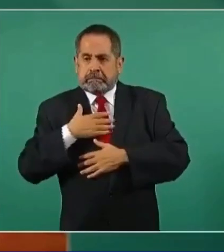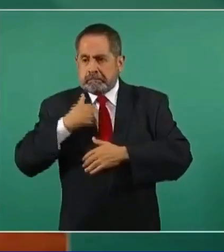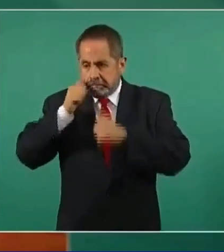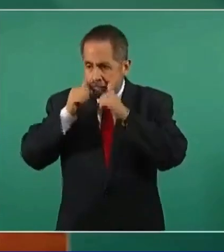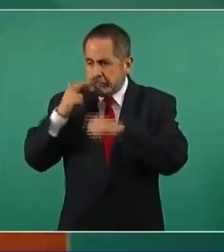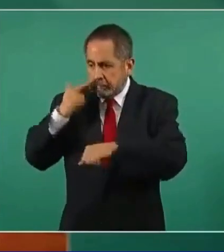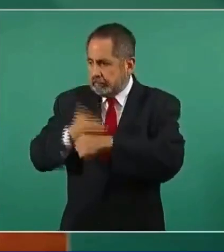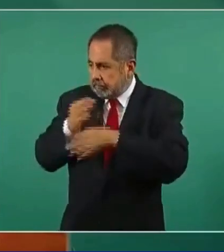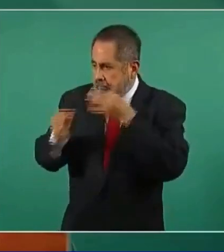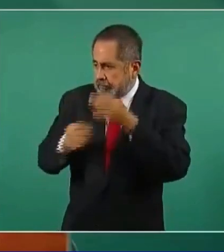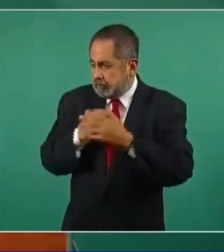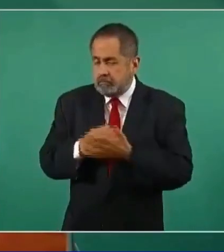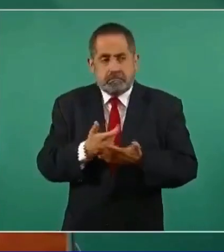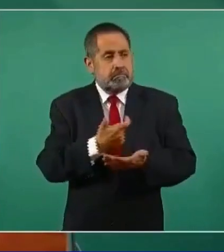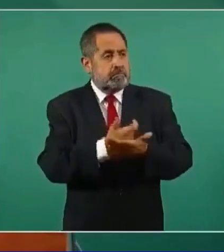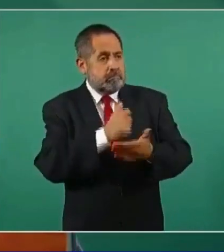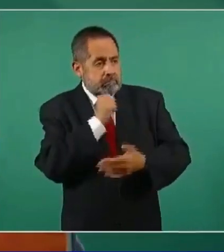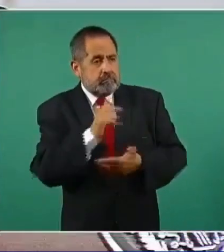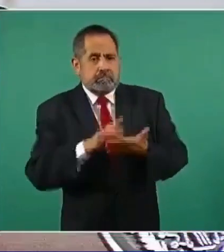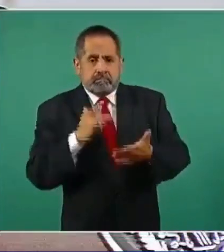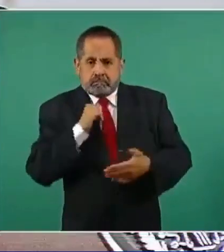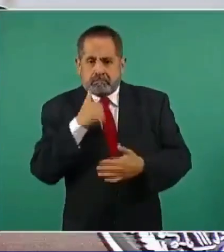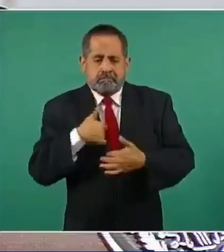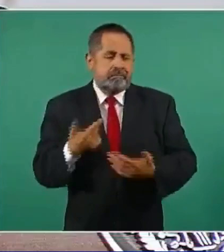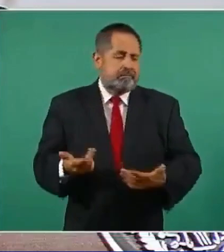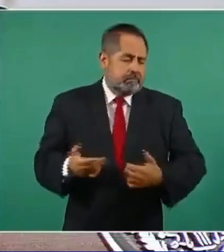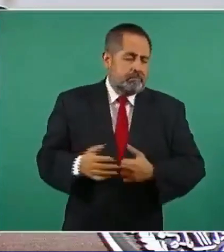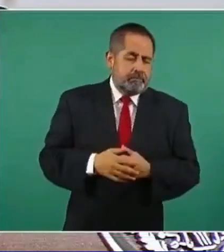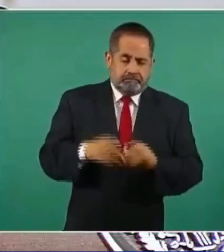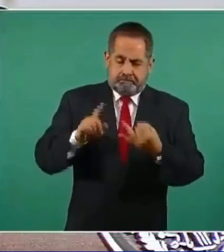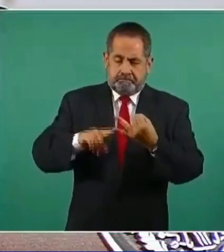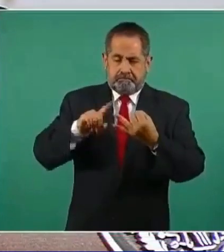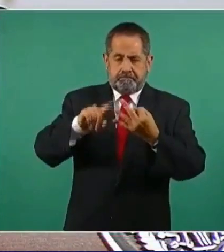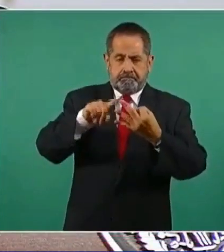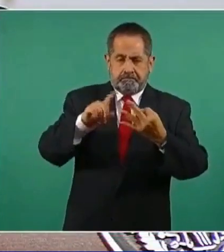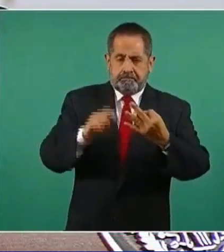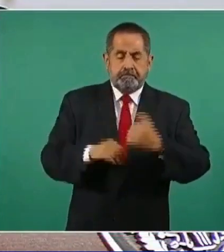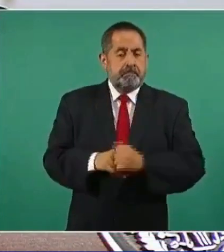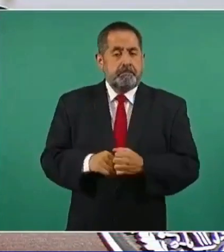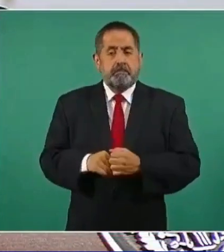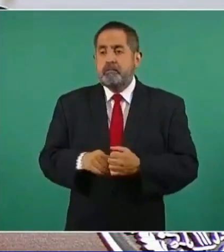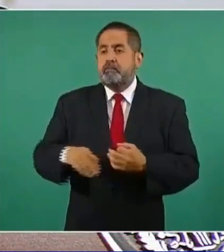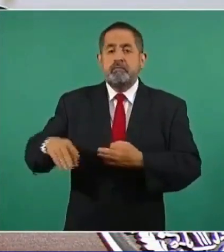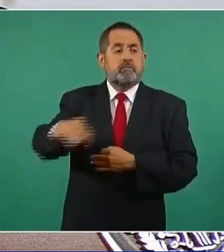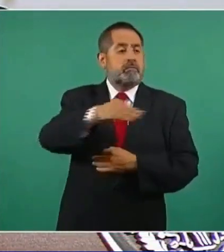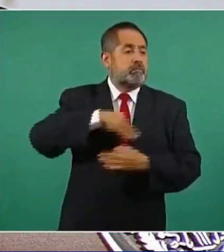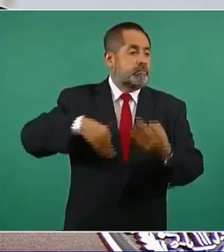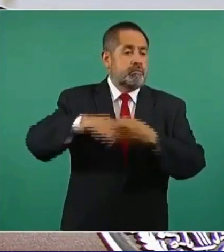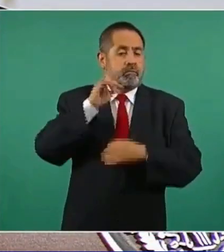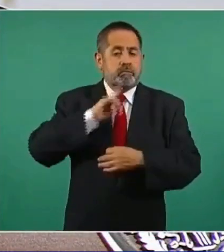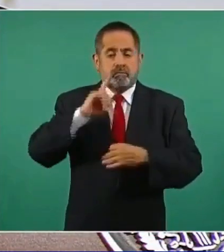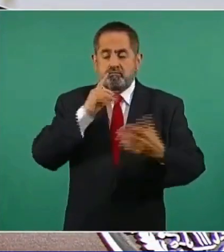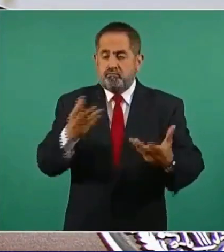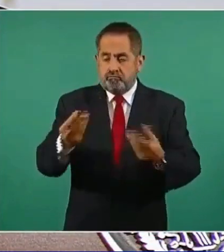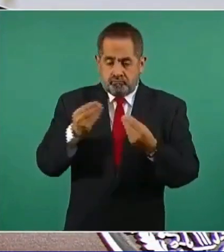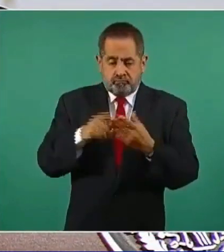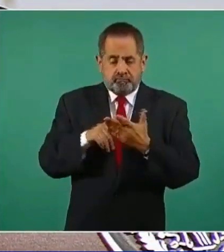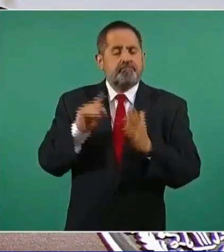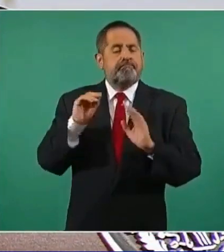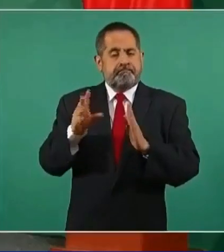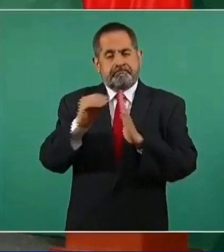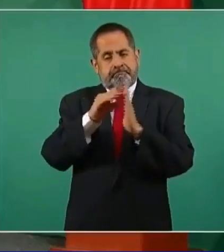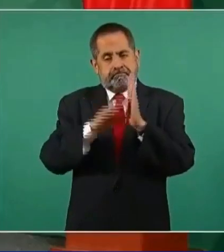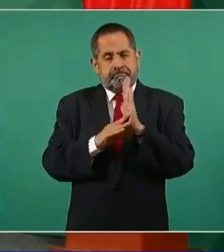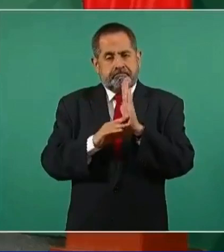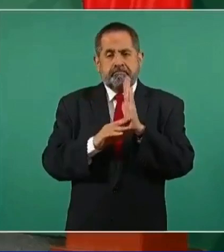sin reconocimiento ni pago. Las demandas de todas las mujeres quedaron plasmadas en el Programa Nacional para